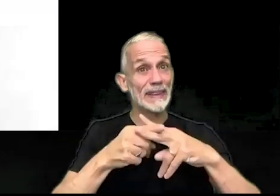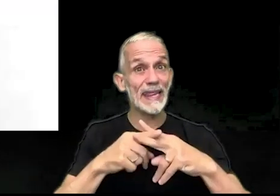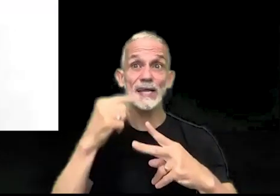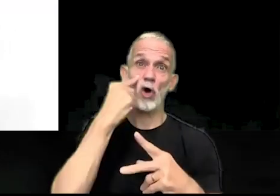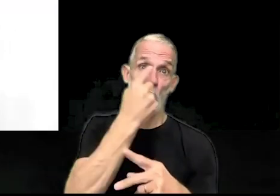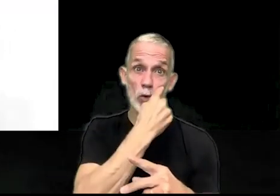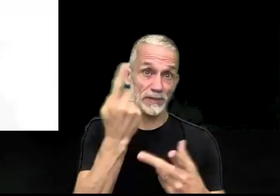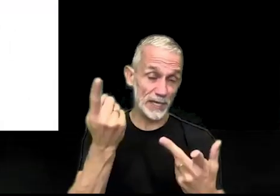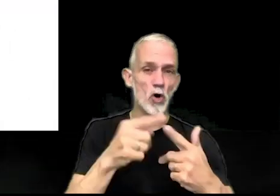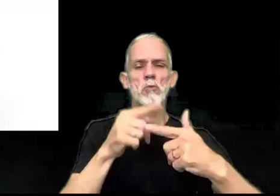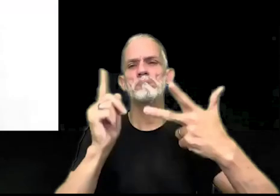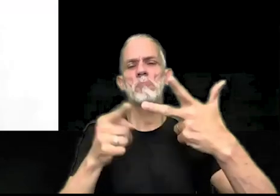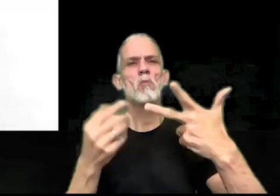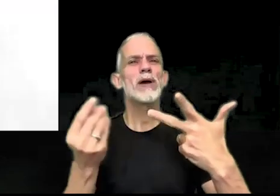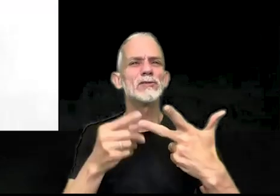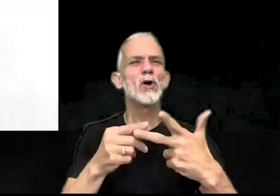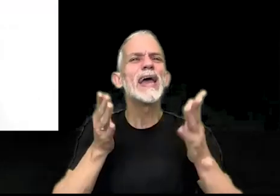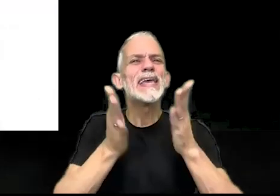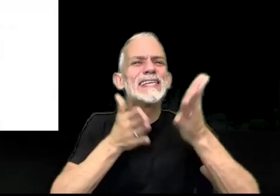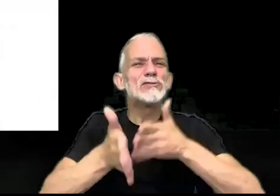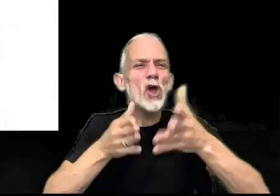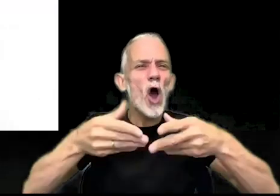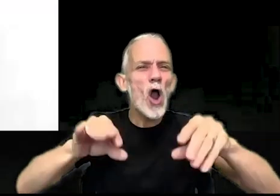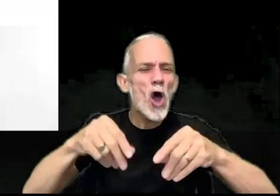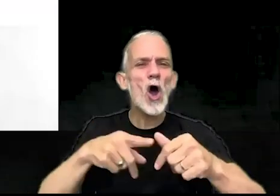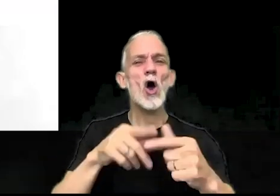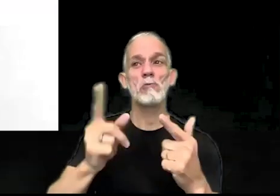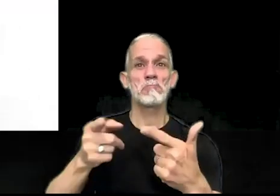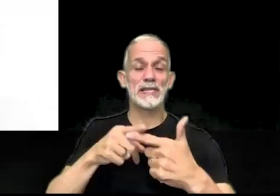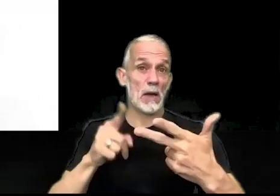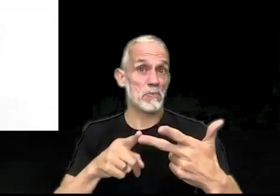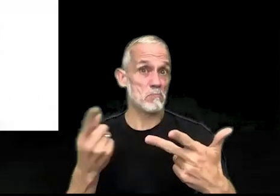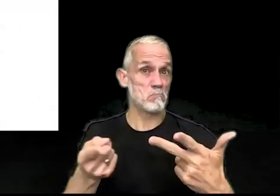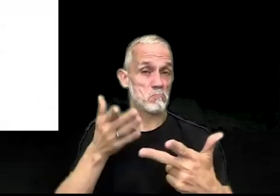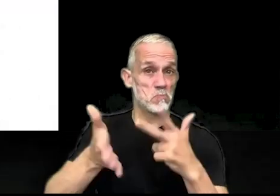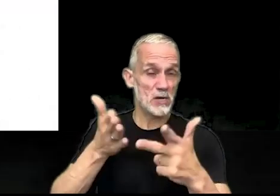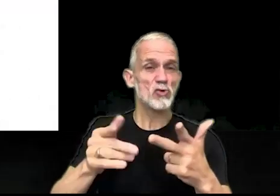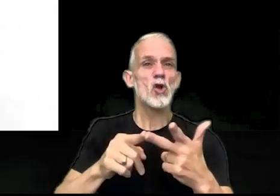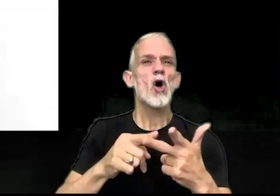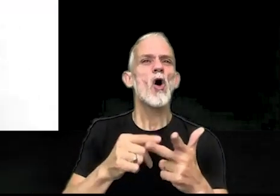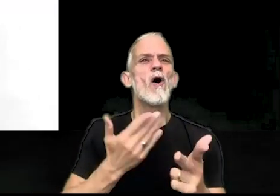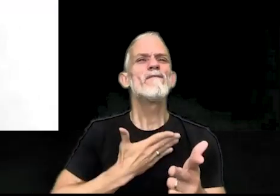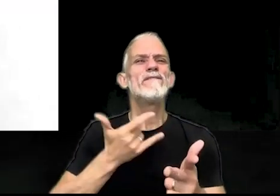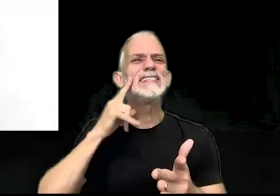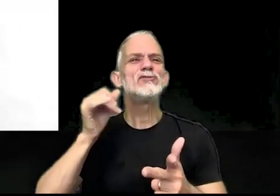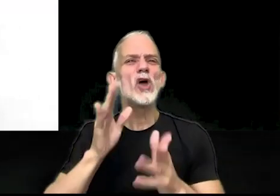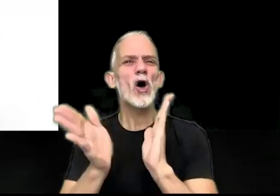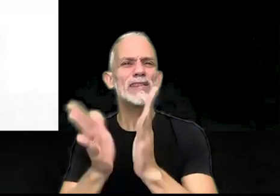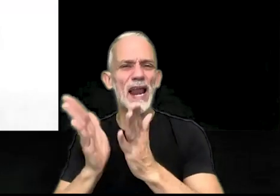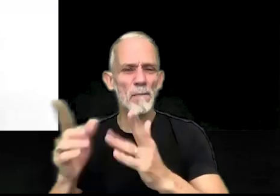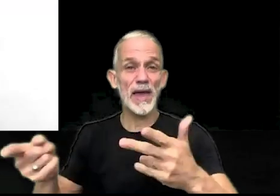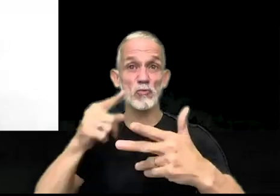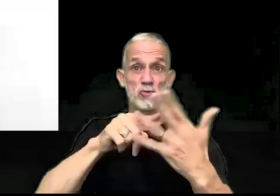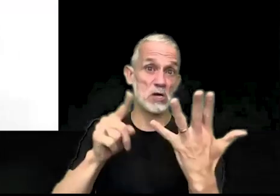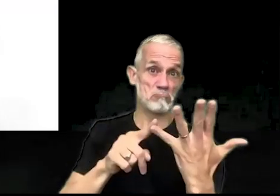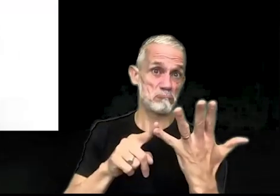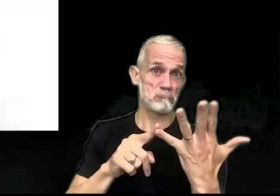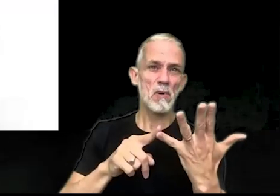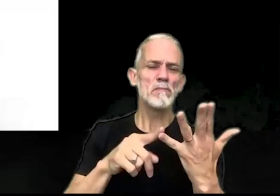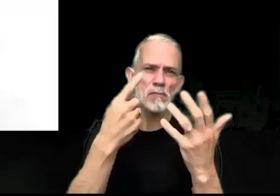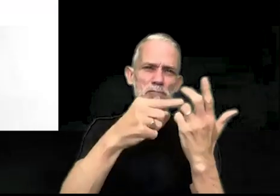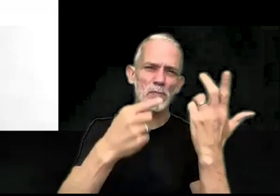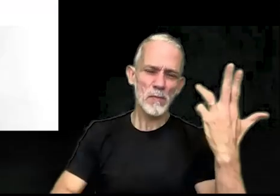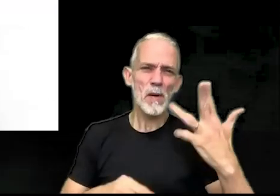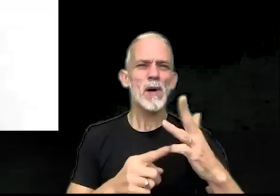técnico óptico, puede ser un kinesiólogo, puede ser un fisioterapeuta, pueden ser, y